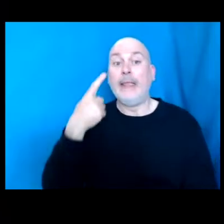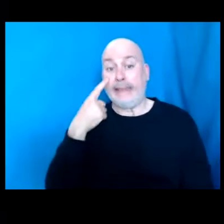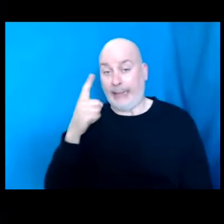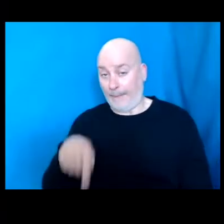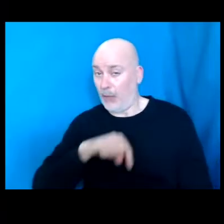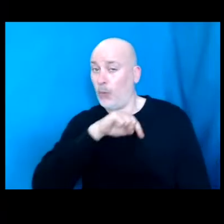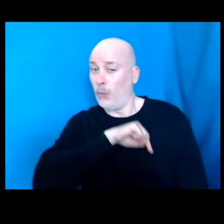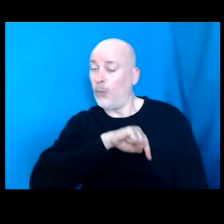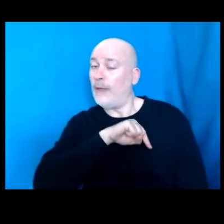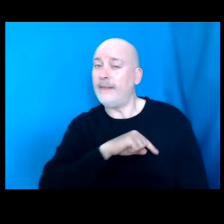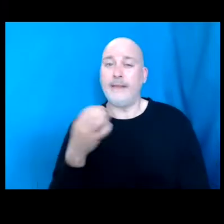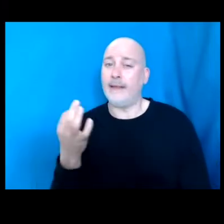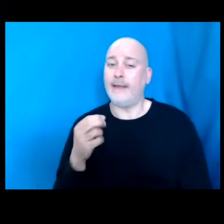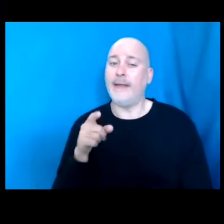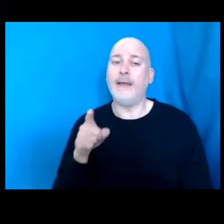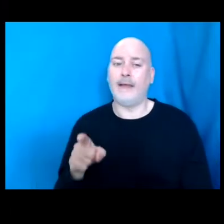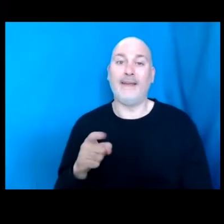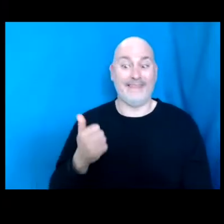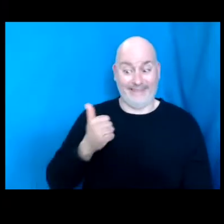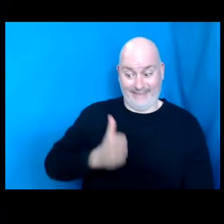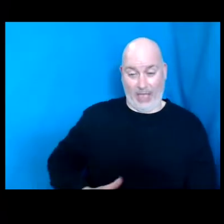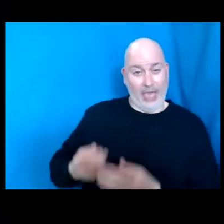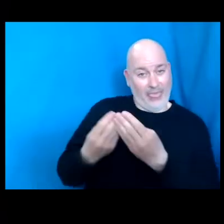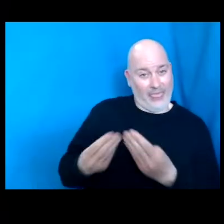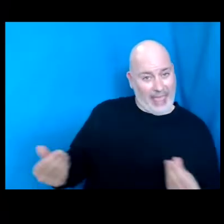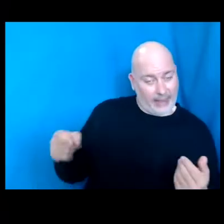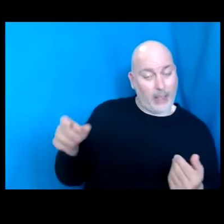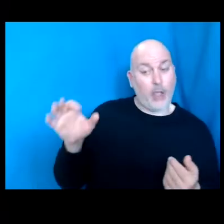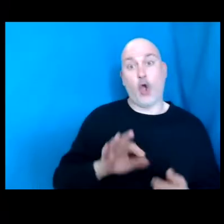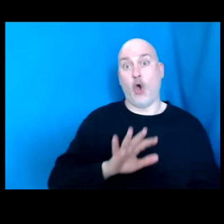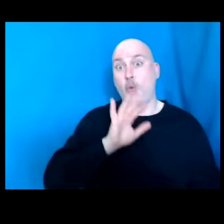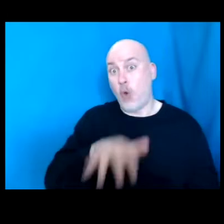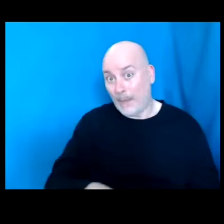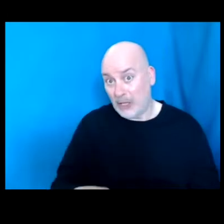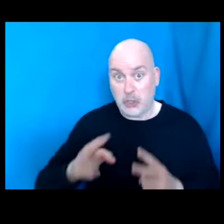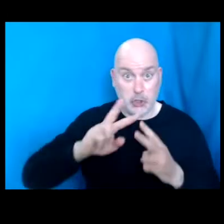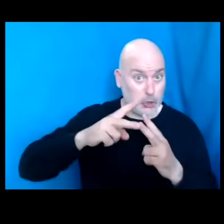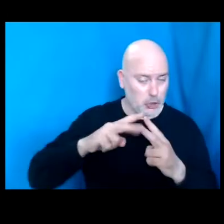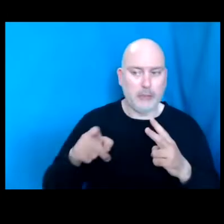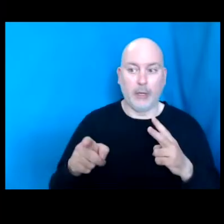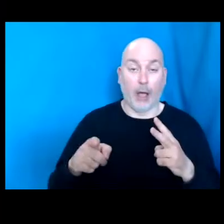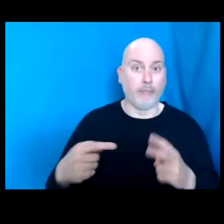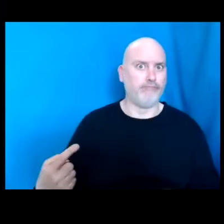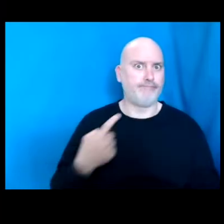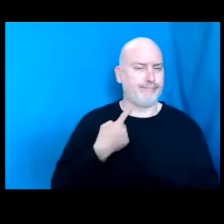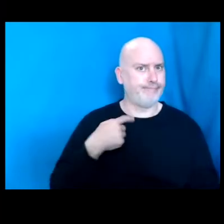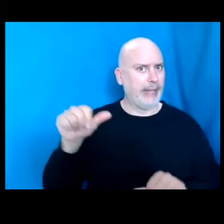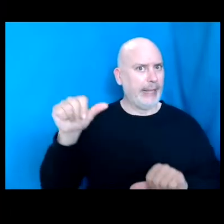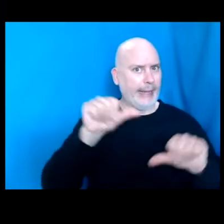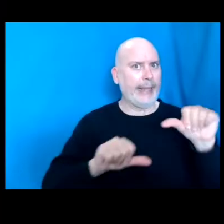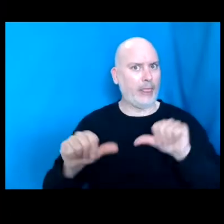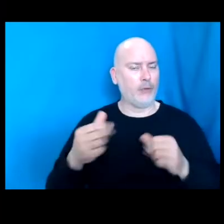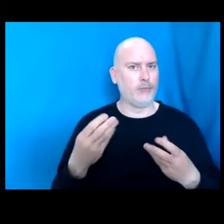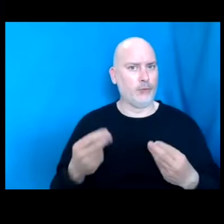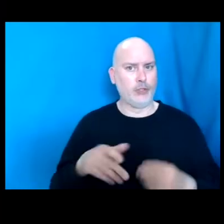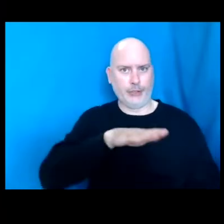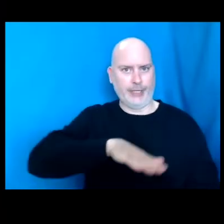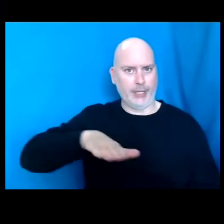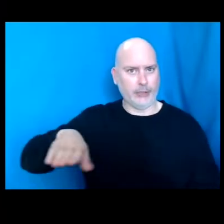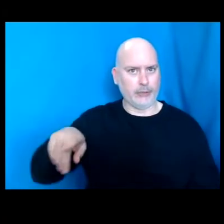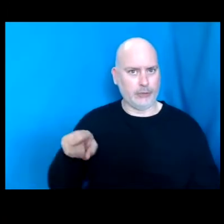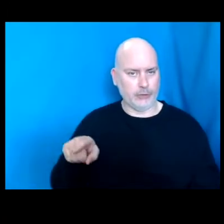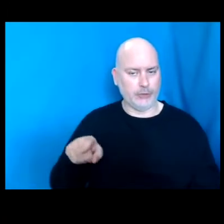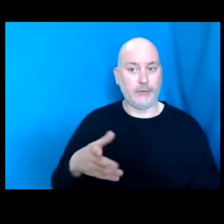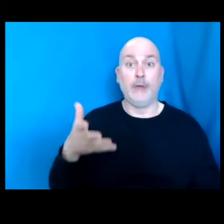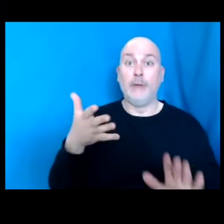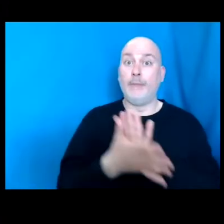cuenta que con las diarreas y también con los vómitos, los niños pueden perder líquidos. Y por eso, hay